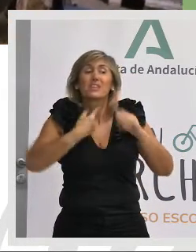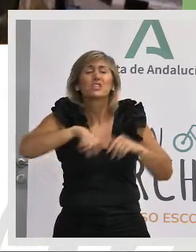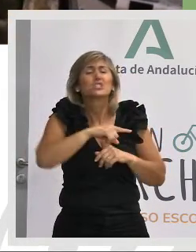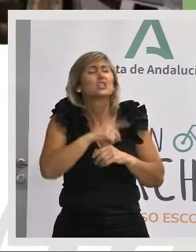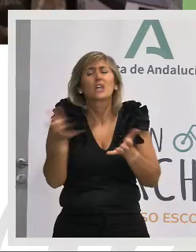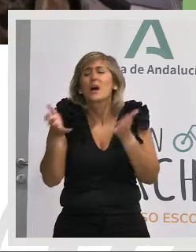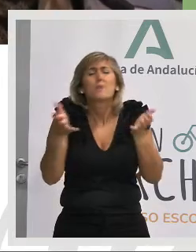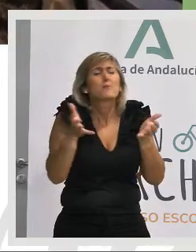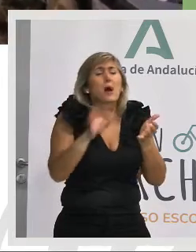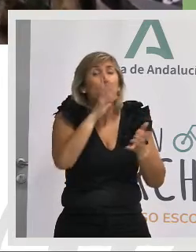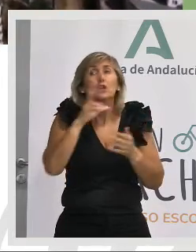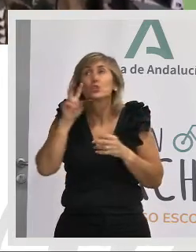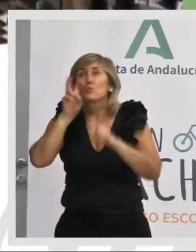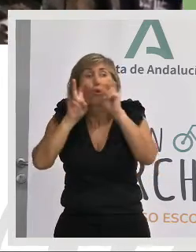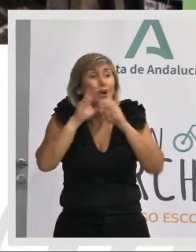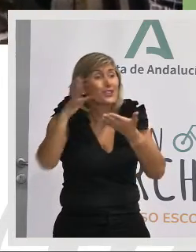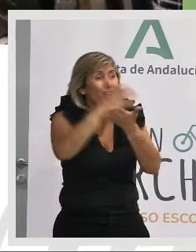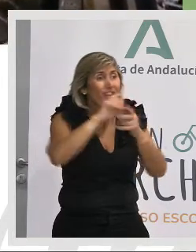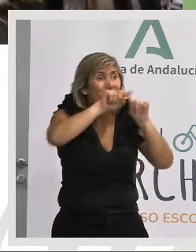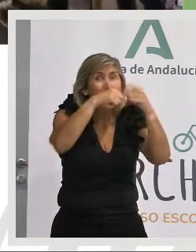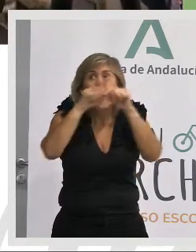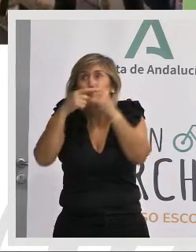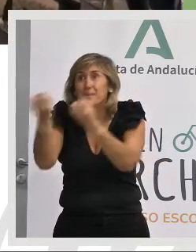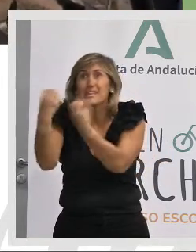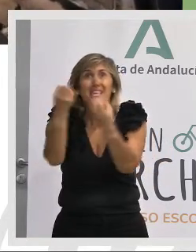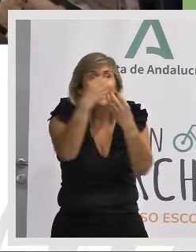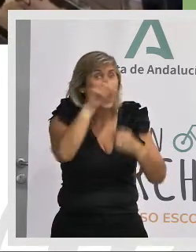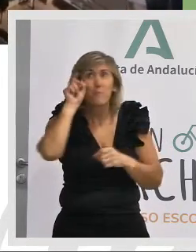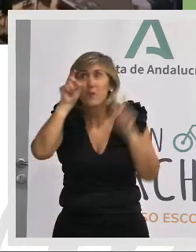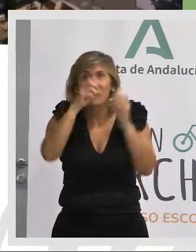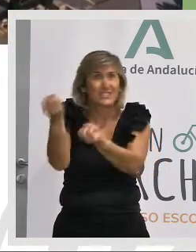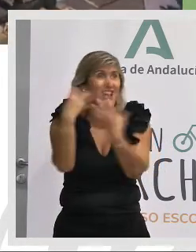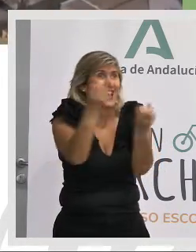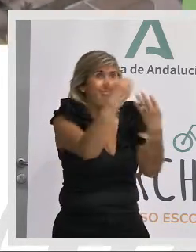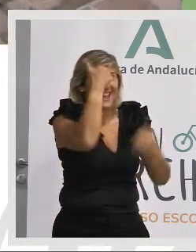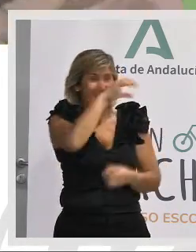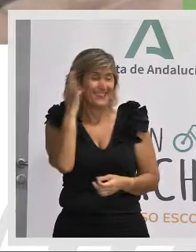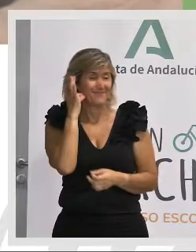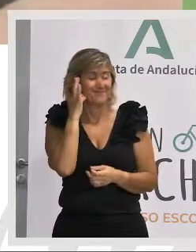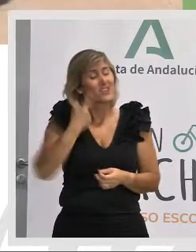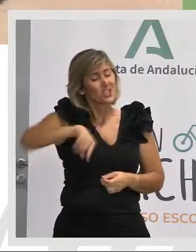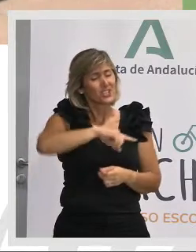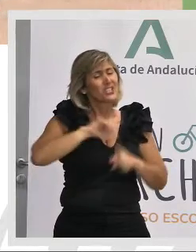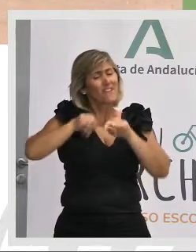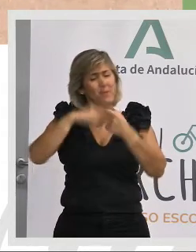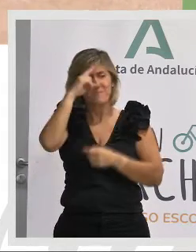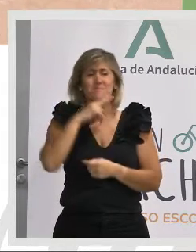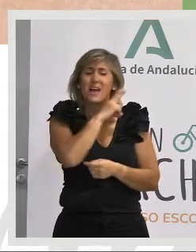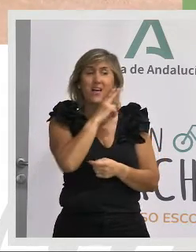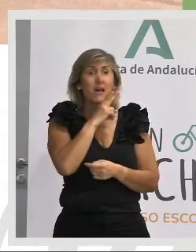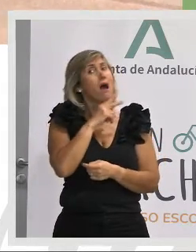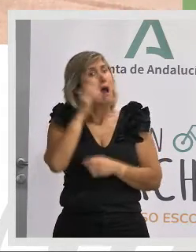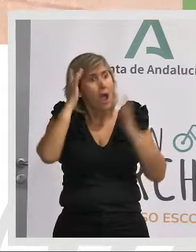cuenta las ideas de los familiares, de los maestros y de las maestras. A nuestros familiares les hizo